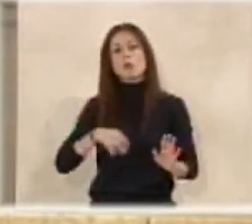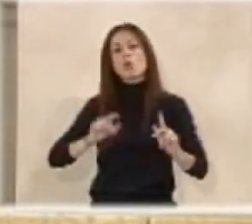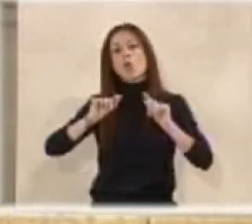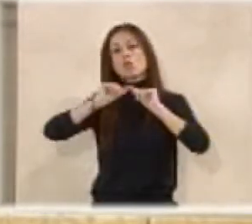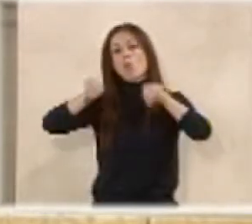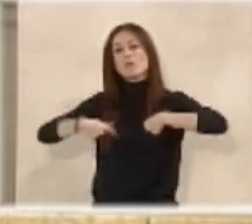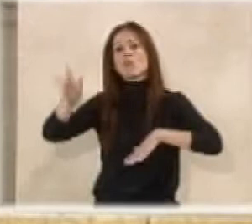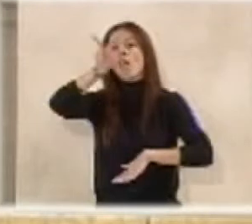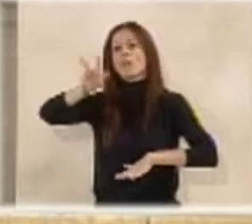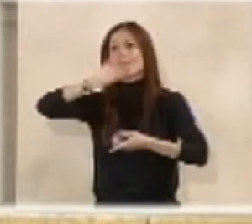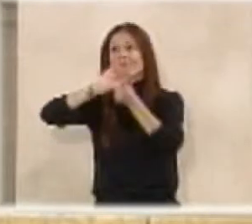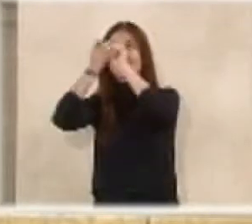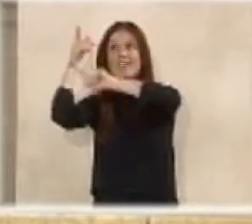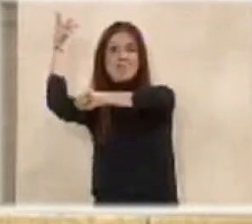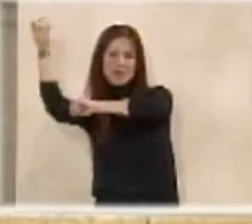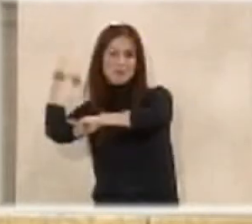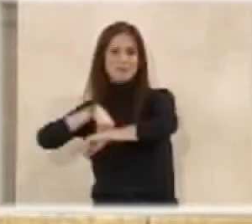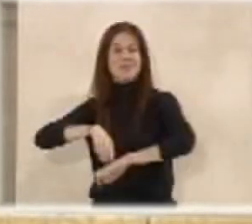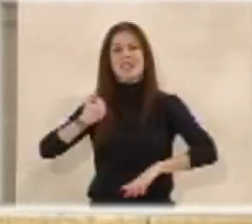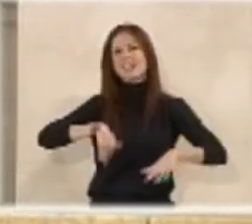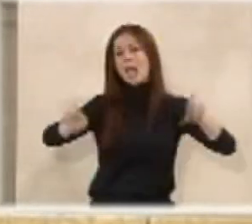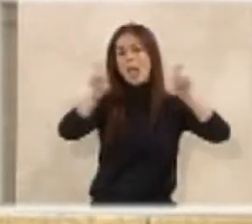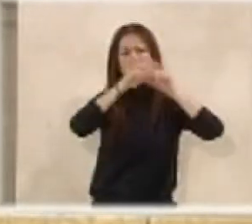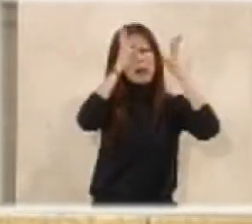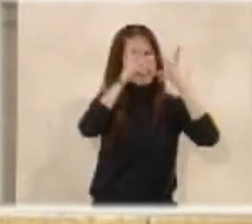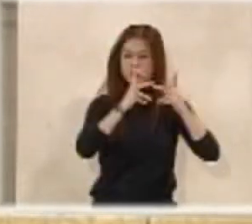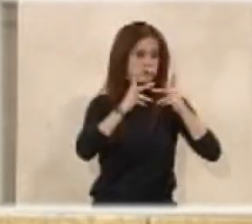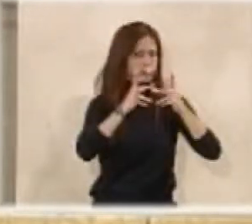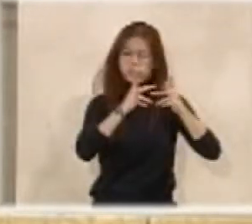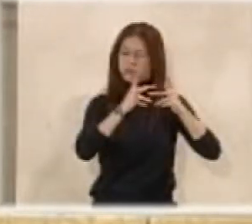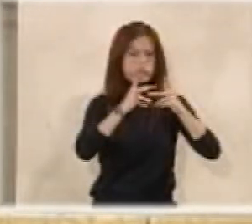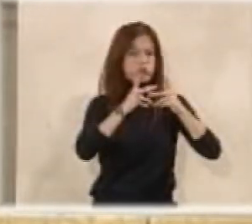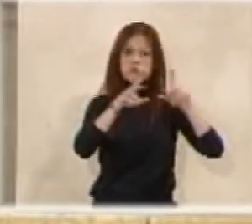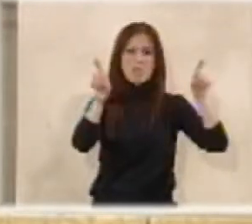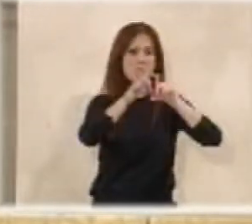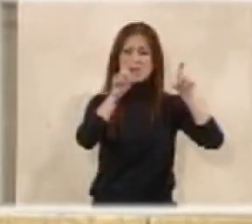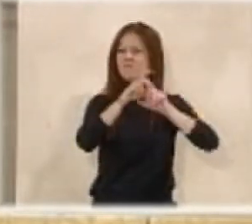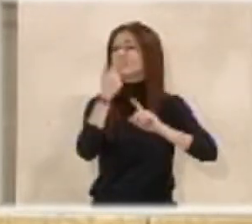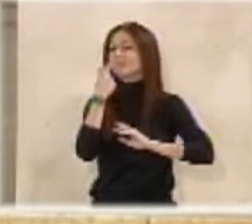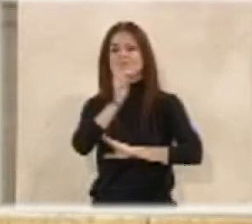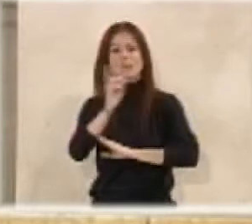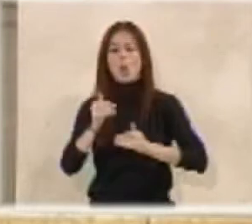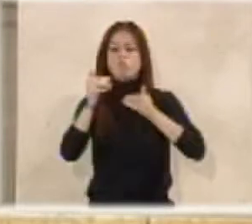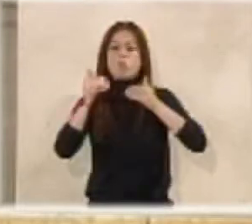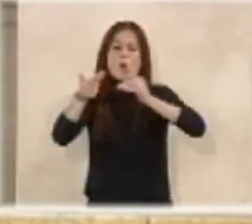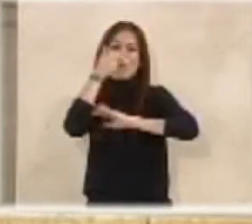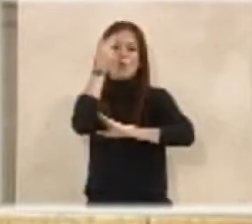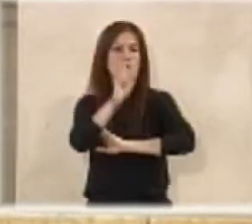nacional cambió y que a la empresa dejaron de salirle los números. Y entonces la empresa planteó que no le interesaba la prórroga.